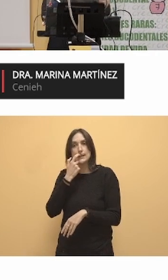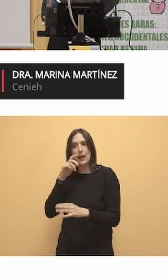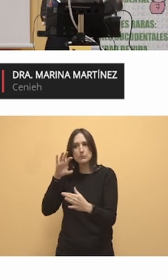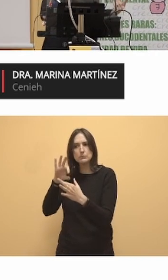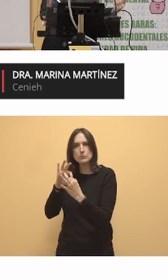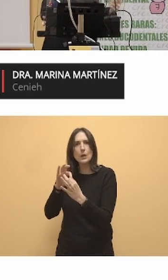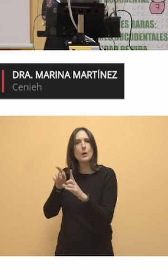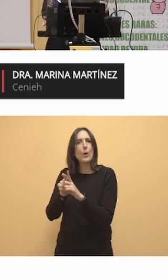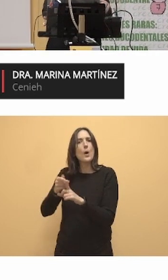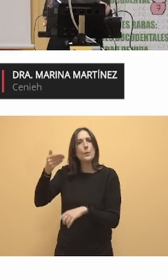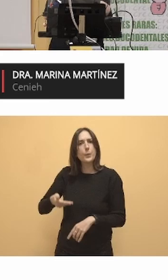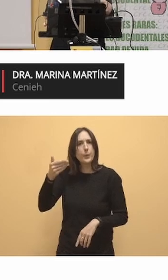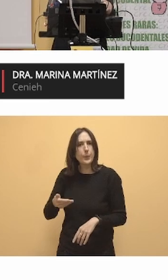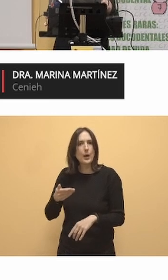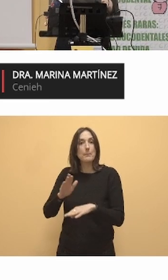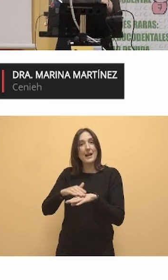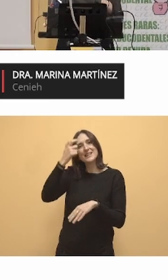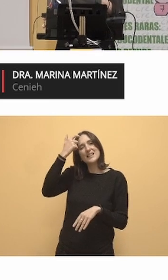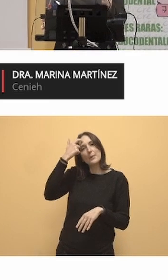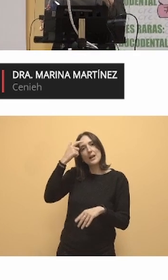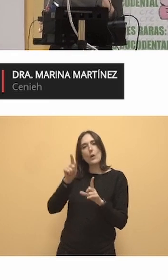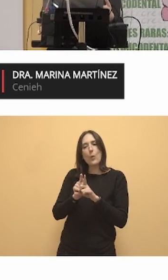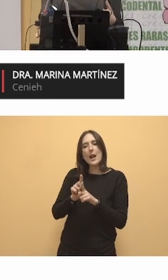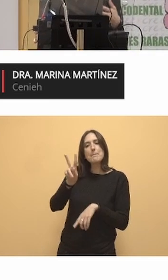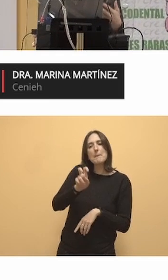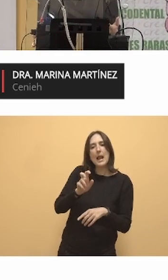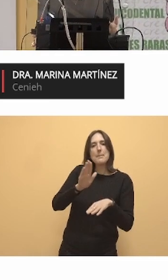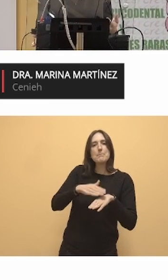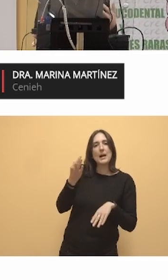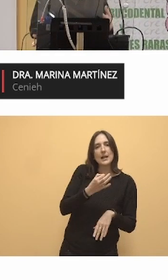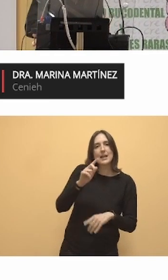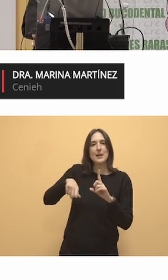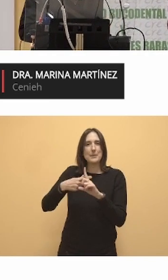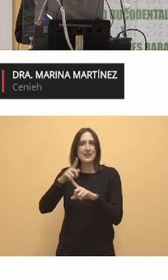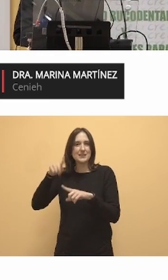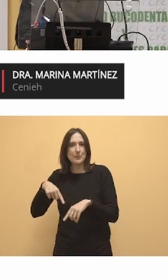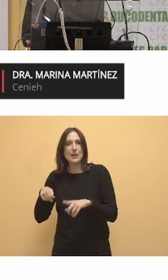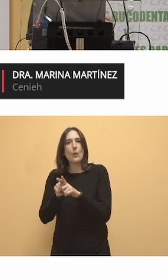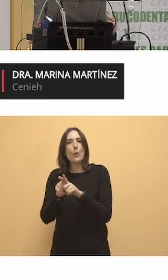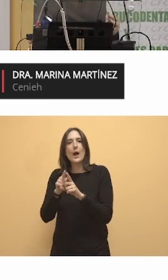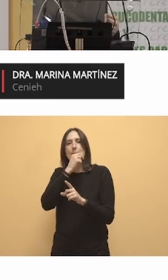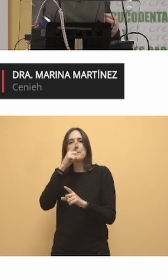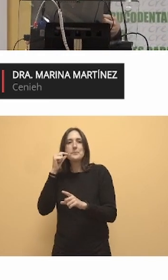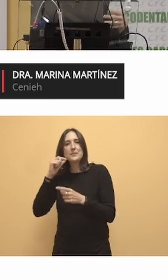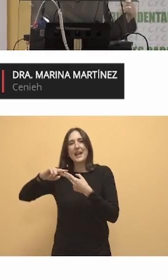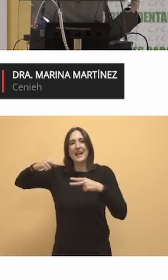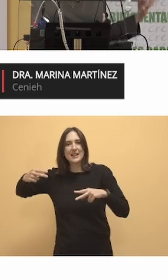vista funcional, pero también desde el punto de vista taxonómico y filogenético, que es en parte lo que hacemos